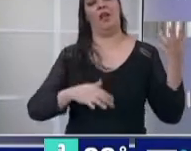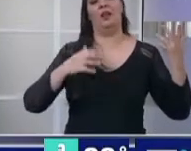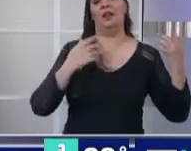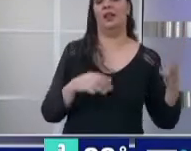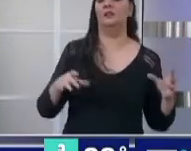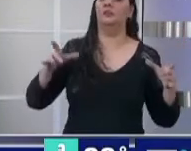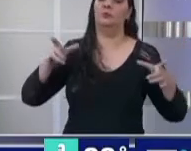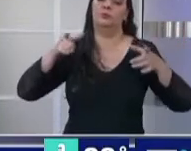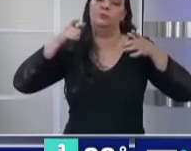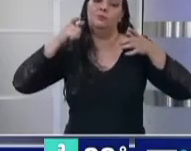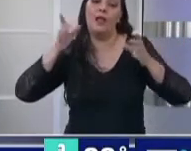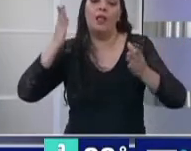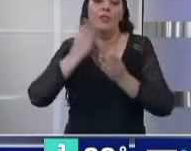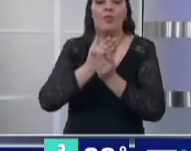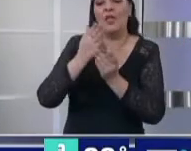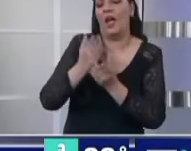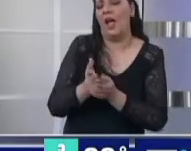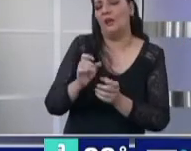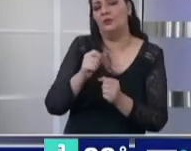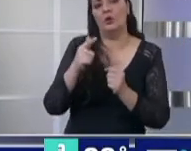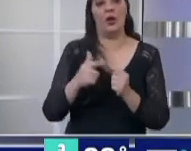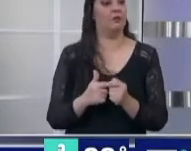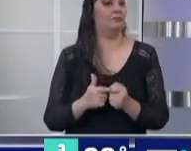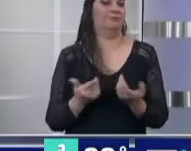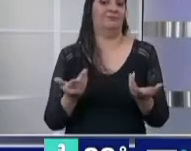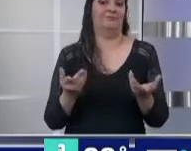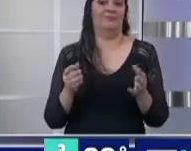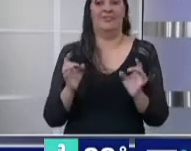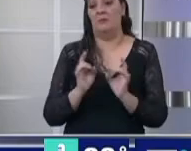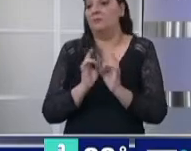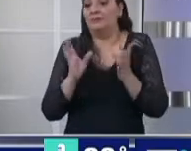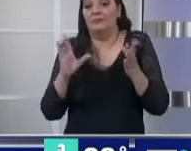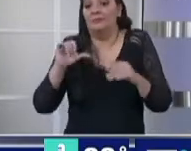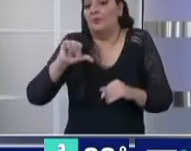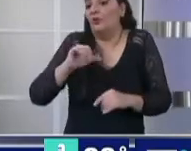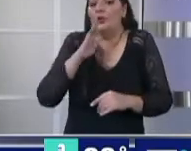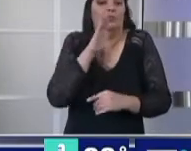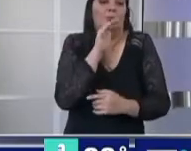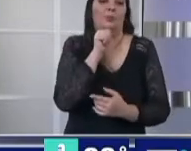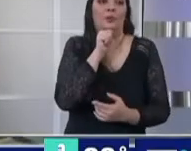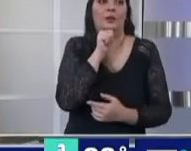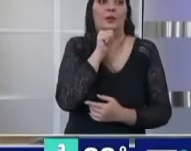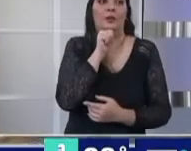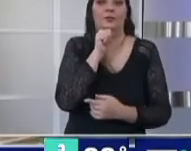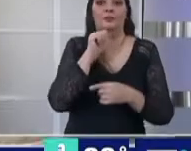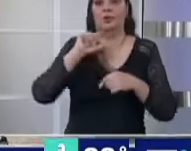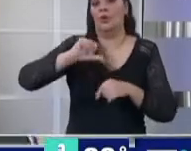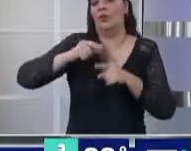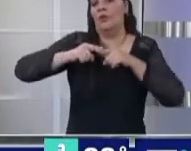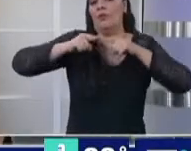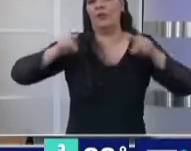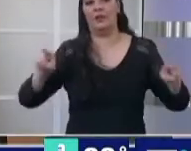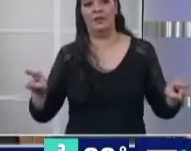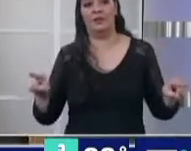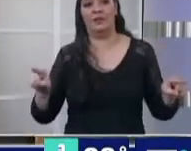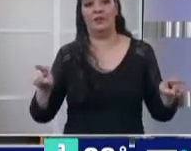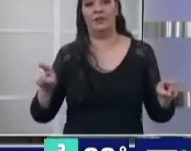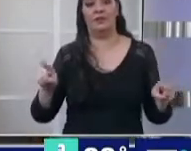algunos tacos, una carne asada. Hoy no. Hoy va a ser diferente.